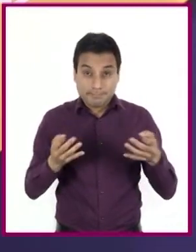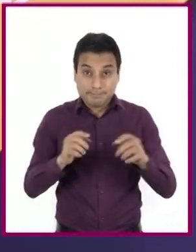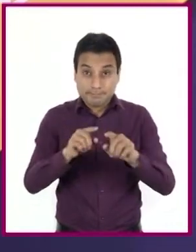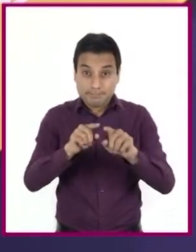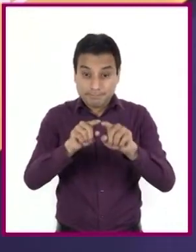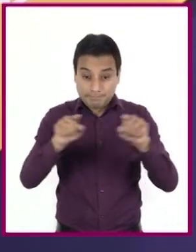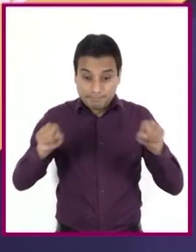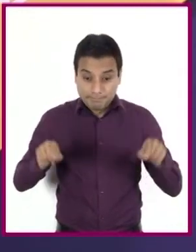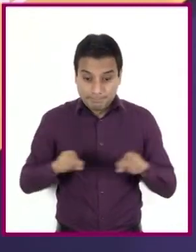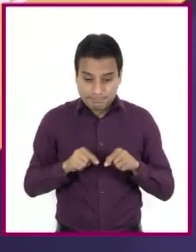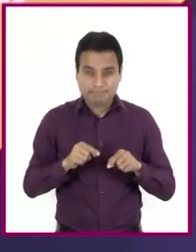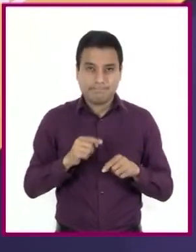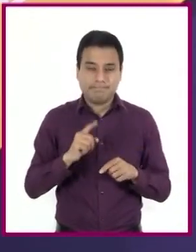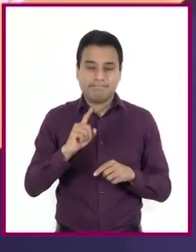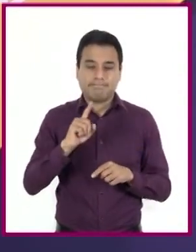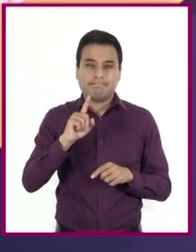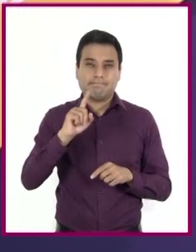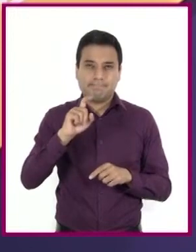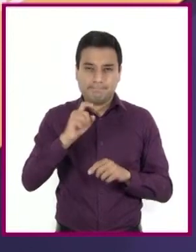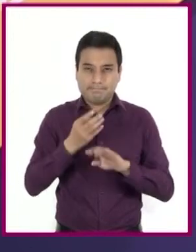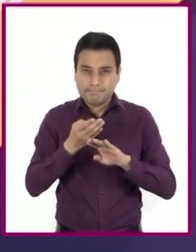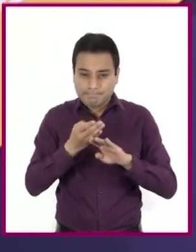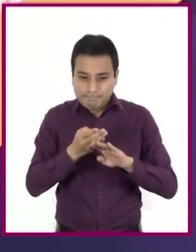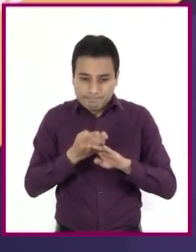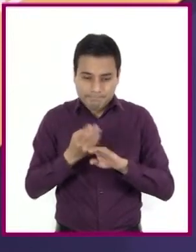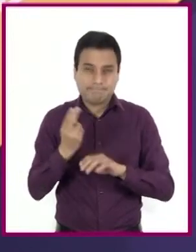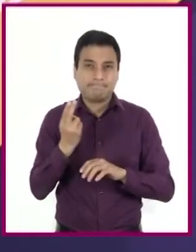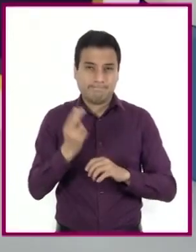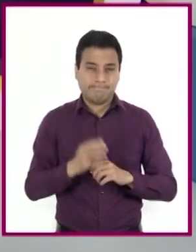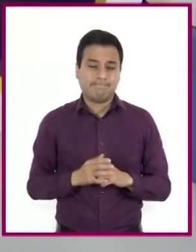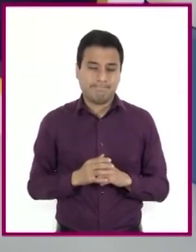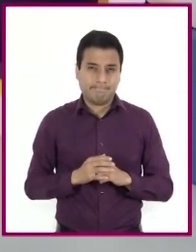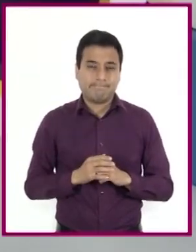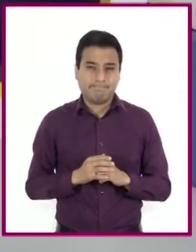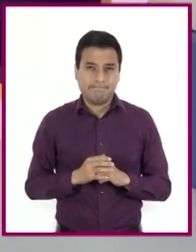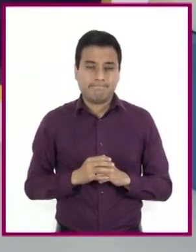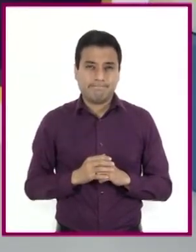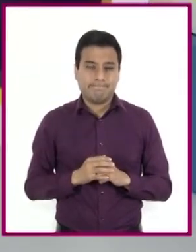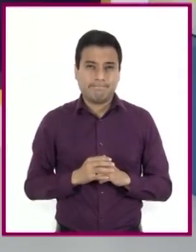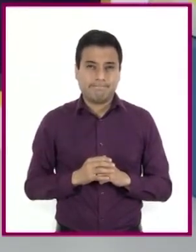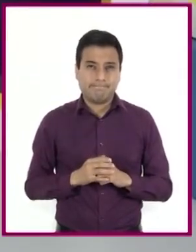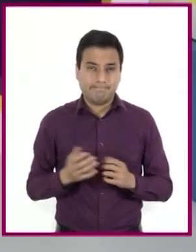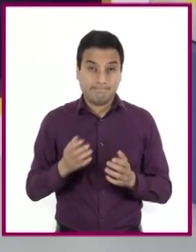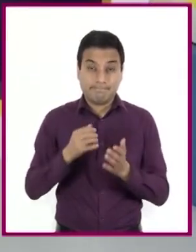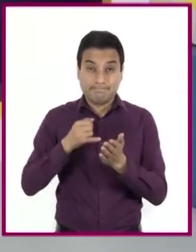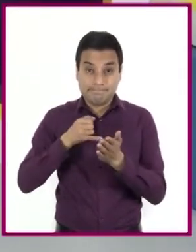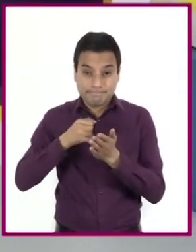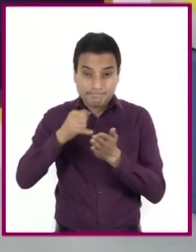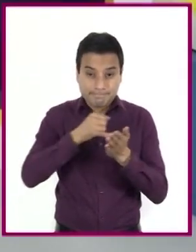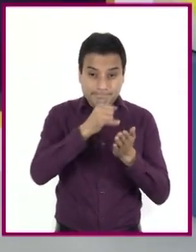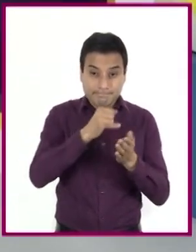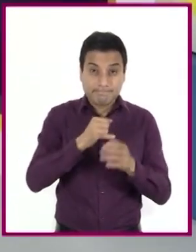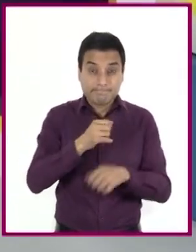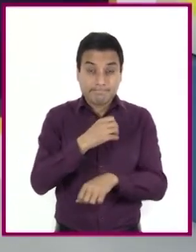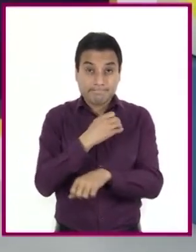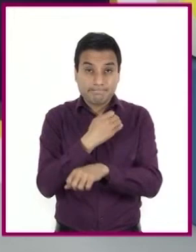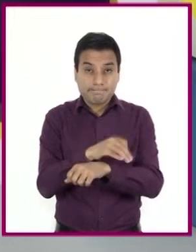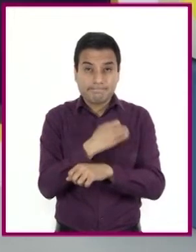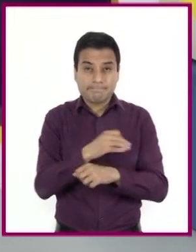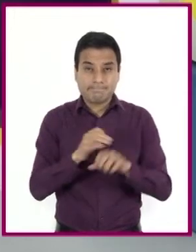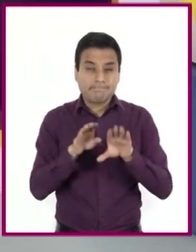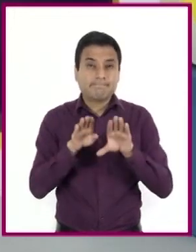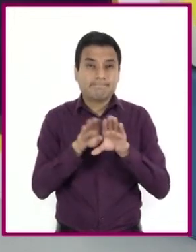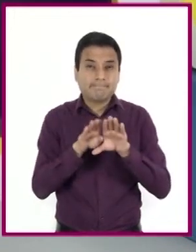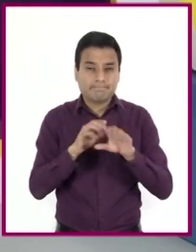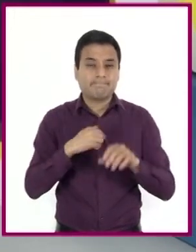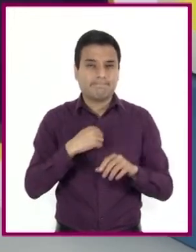de mantener el agua y la humedad para conservar el cultivo. La agricultura temporal solo es posible si se